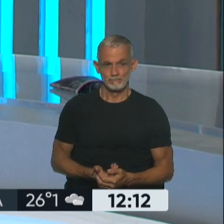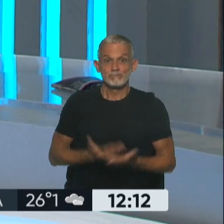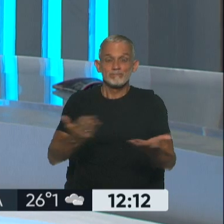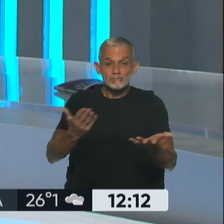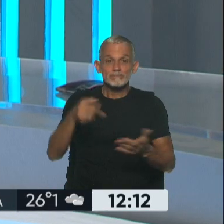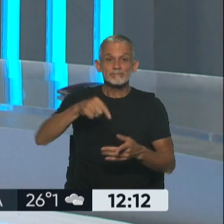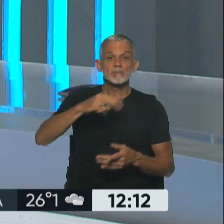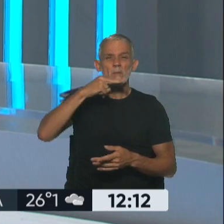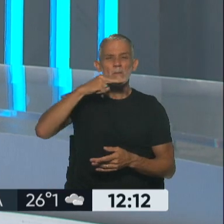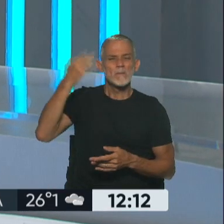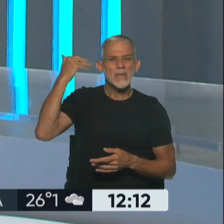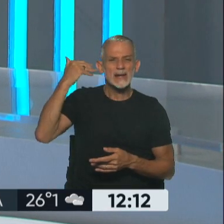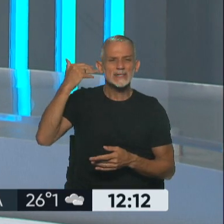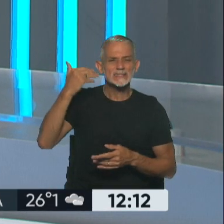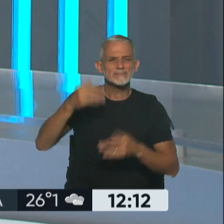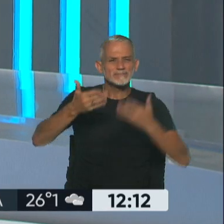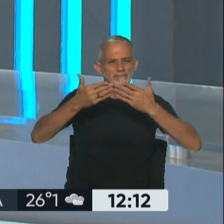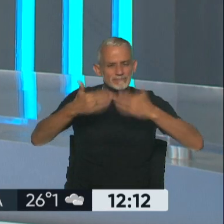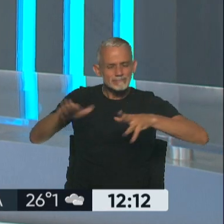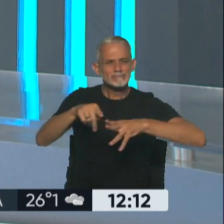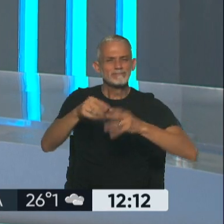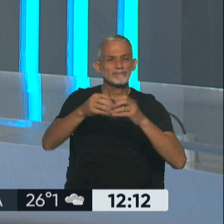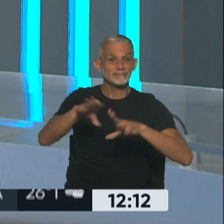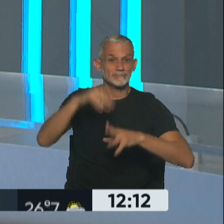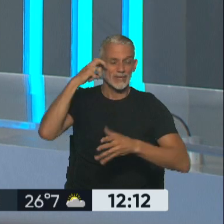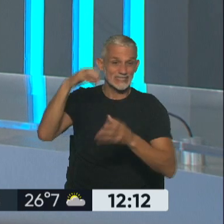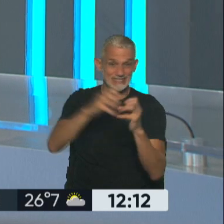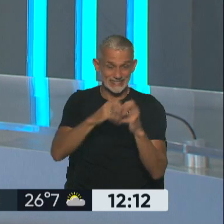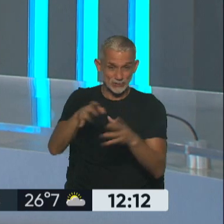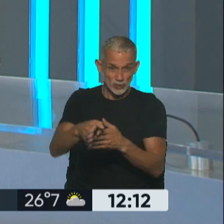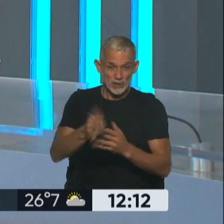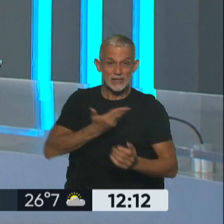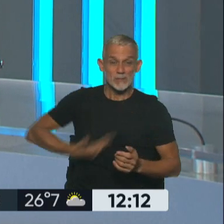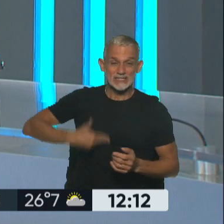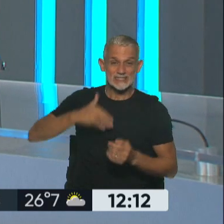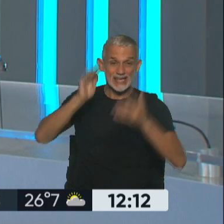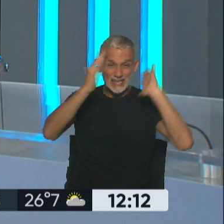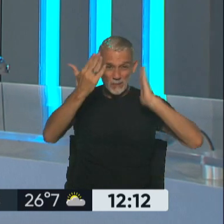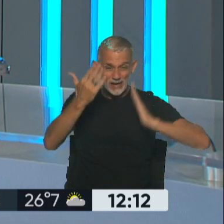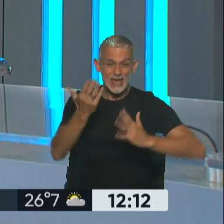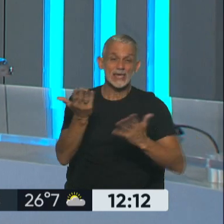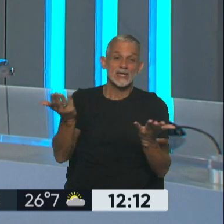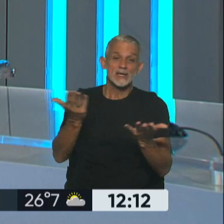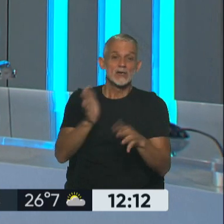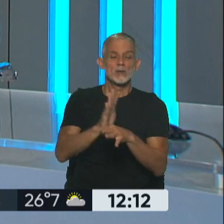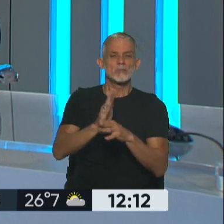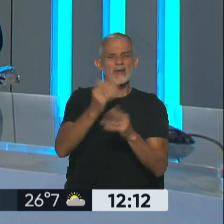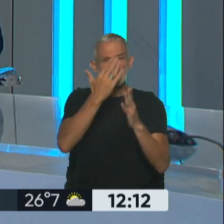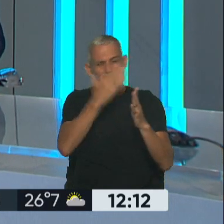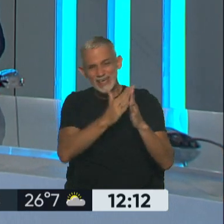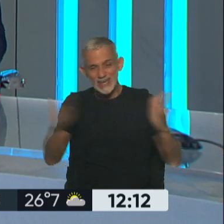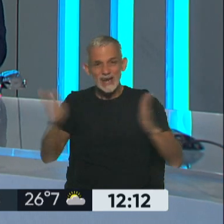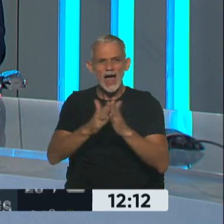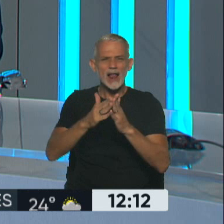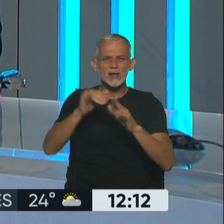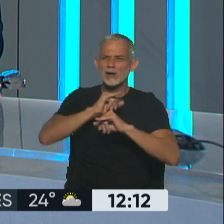Bien, recordará el viernes pasado, durante la inauguración de las sesiones ordinarias, el presidente Javier Milei prácticamente cerraba su discurso